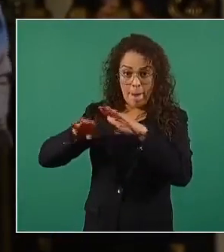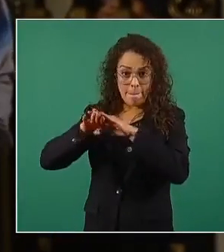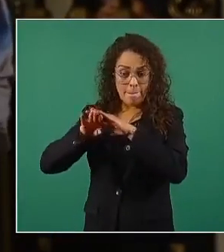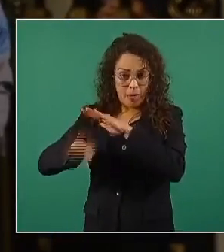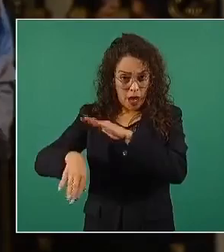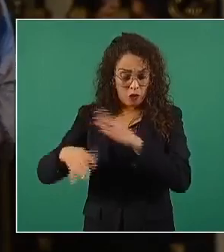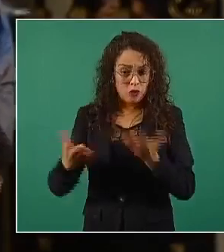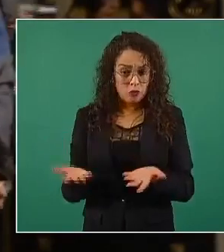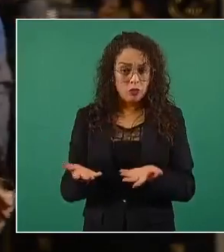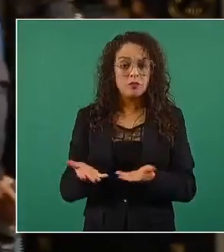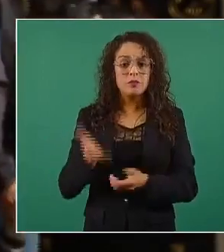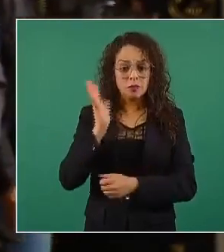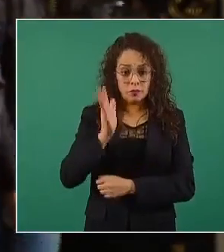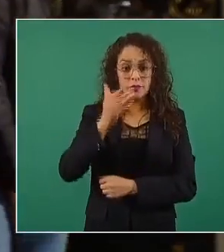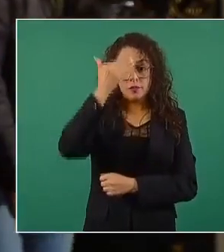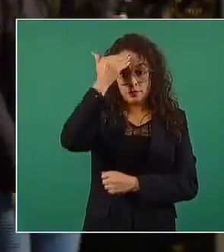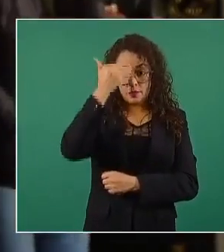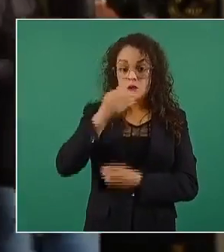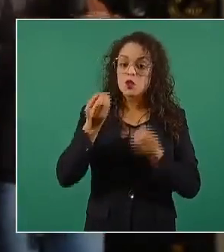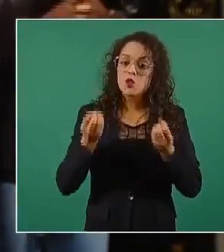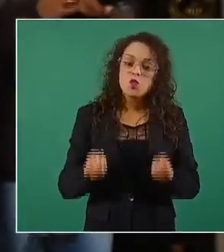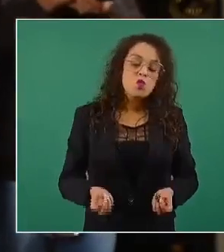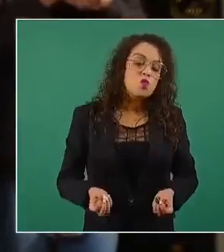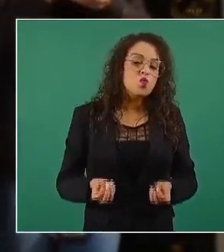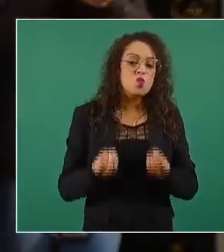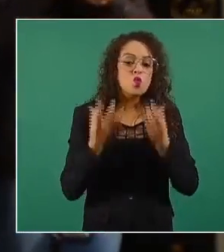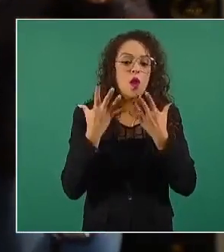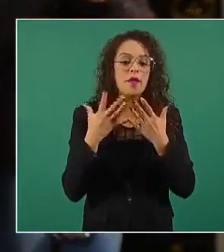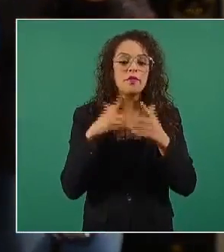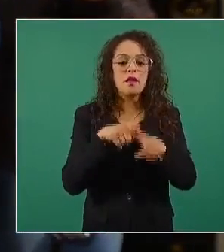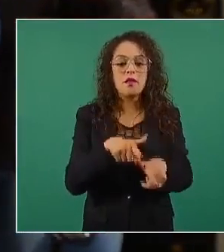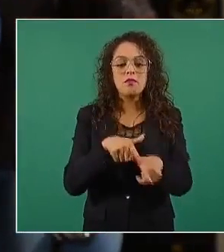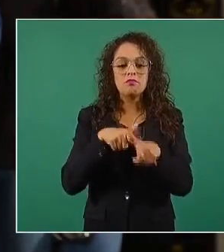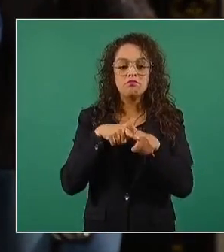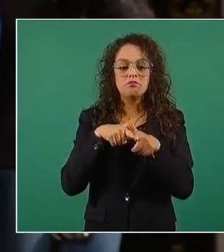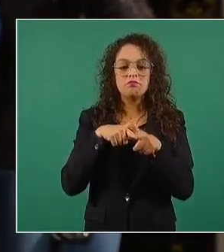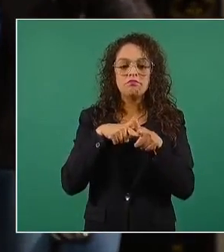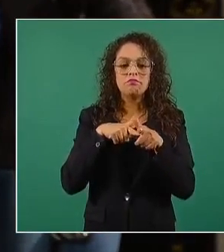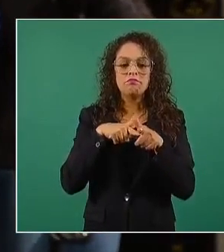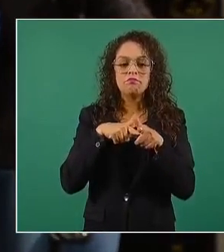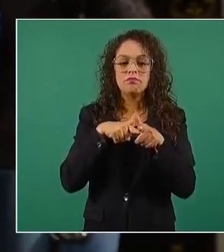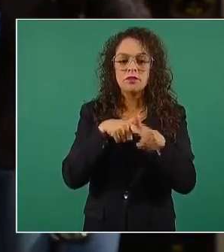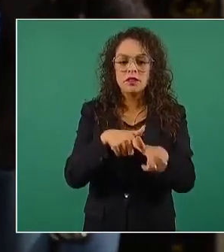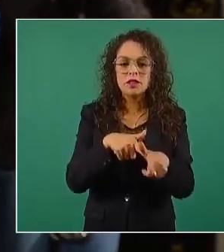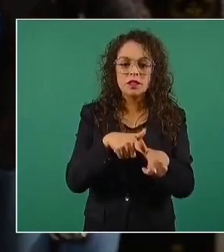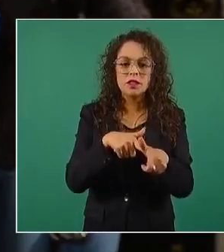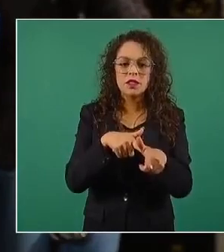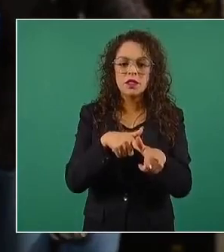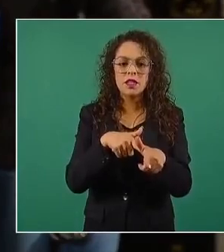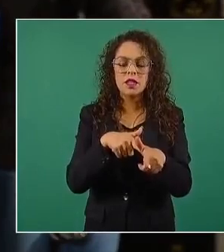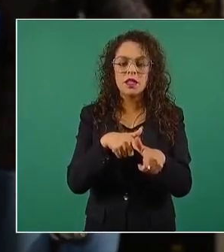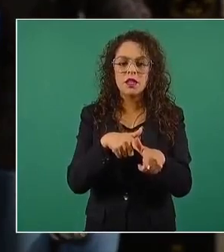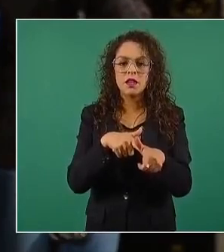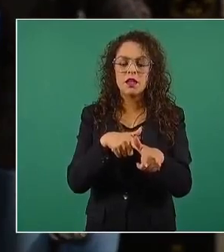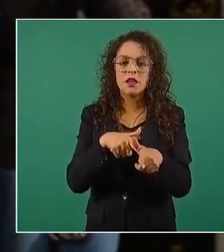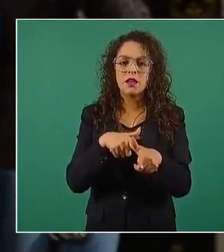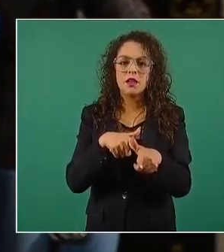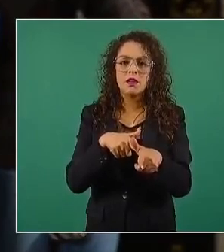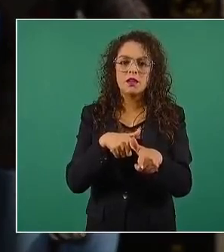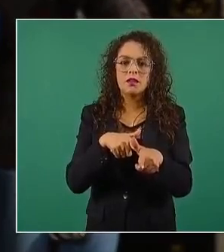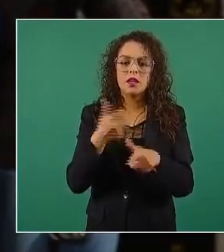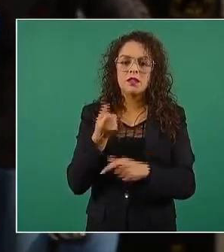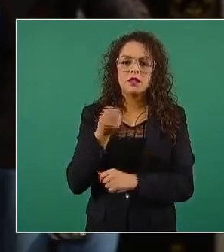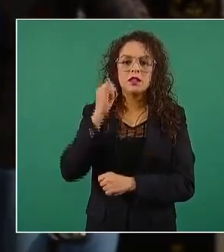idea de cuántos de ellos siguen sin tener acceso a estos pues maestros que llegan a